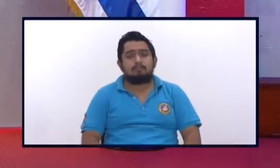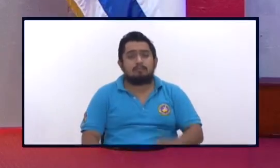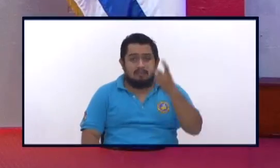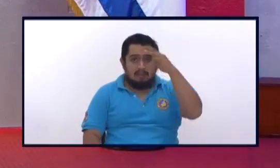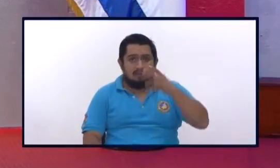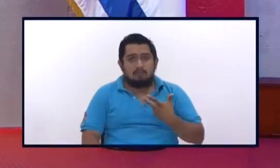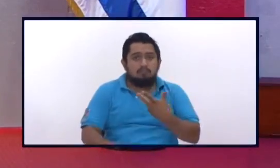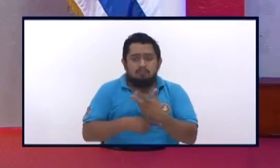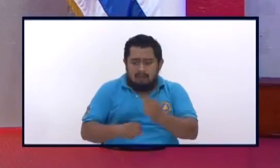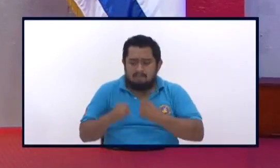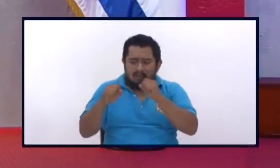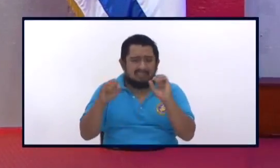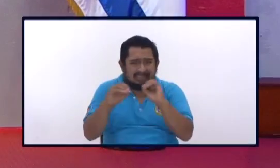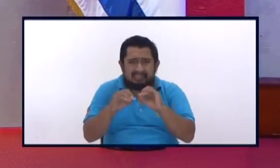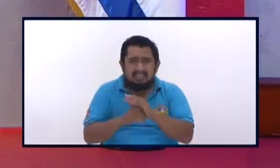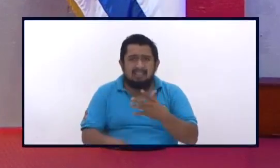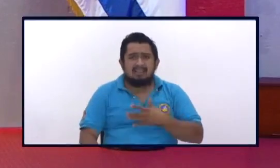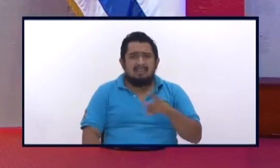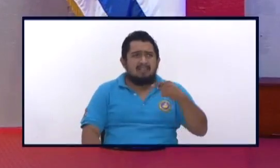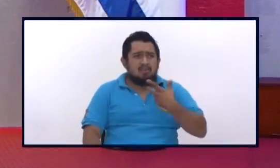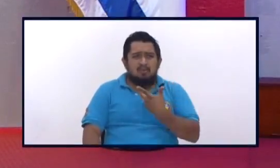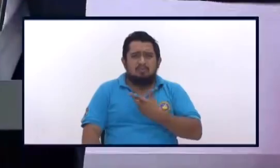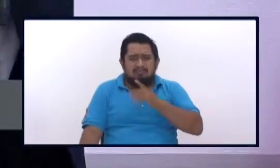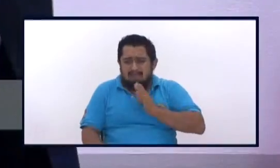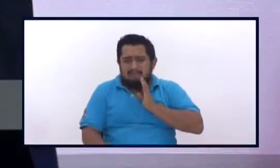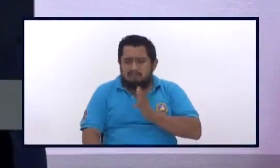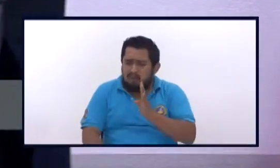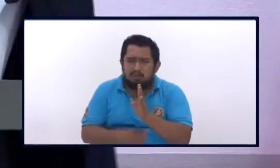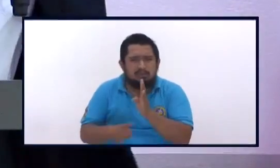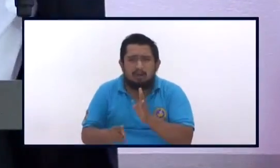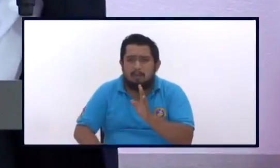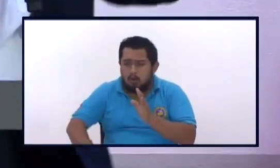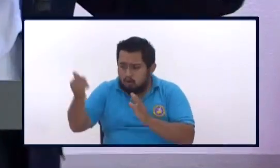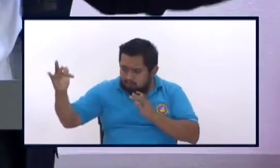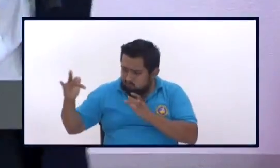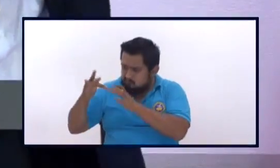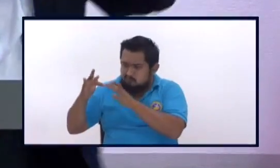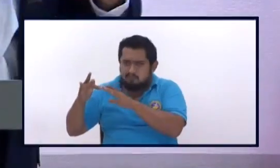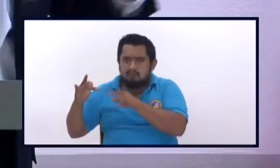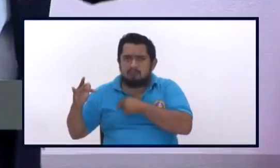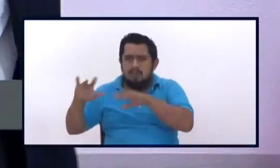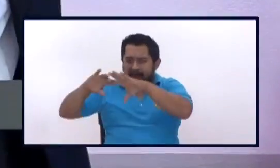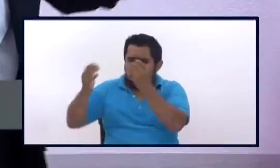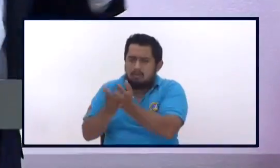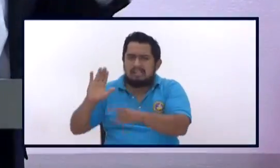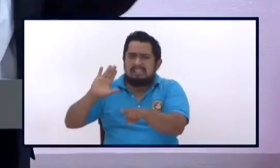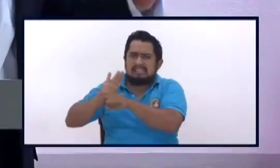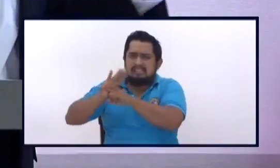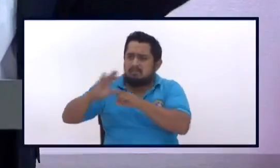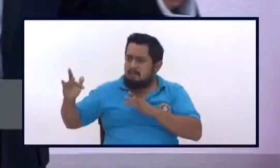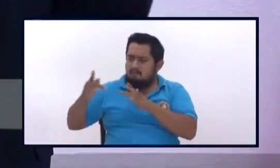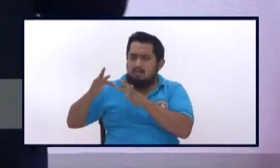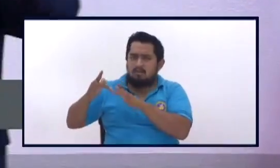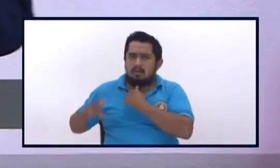sólo pueda que no tenga fuerzas sino que a pesar de que no tiene fuerza no quiere ni siquiera seguir porque te ha conectado a otra red actual a la de los negativos ahora que jorge está